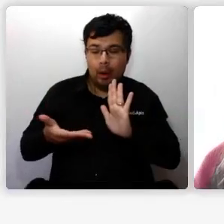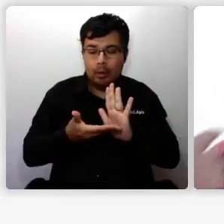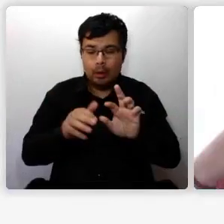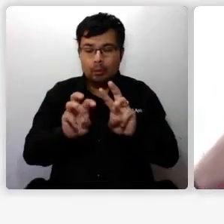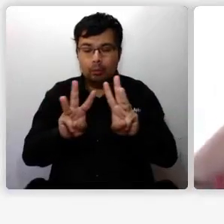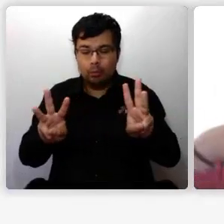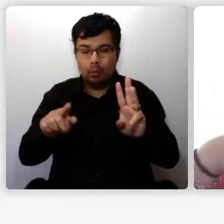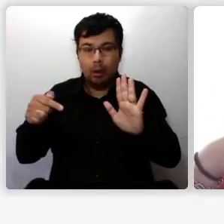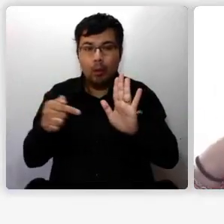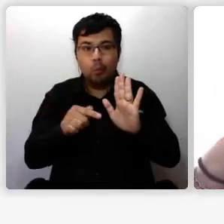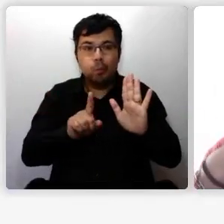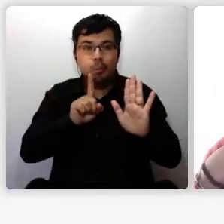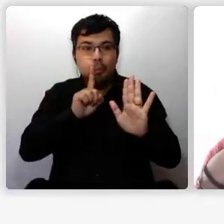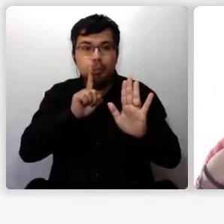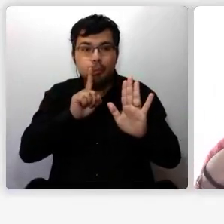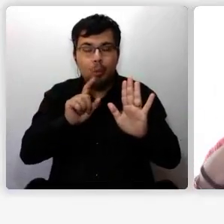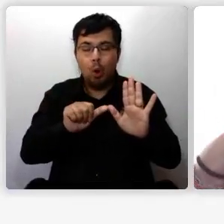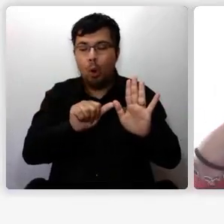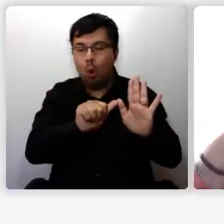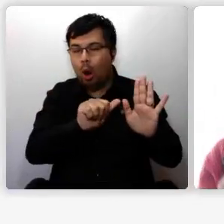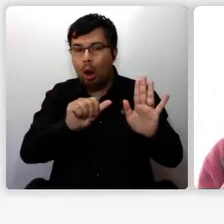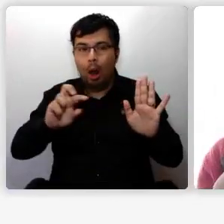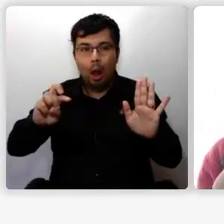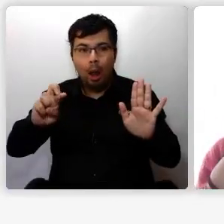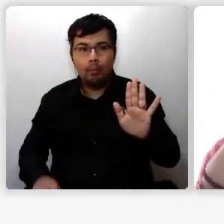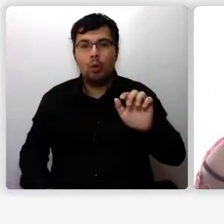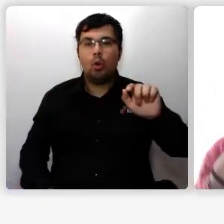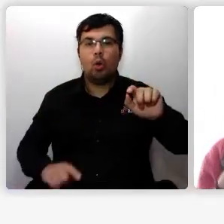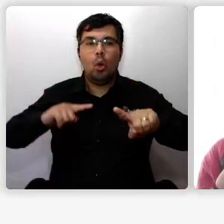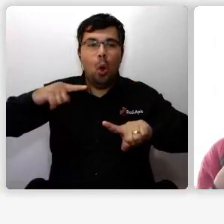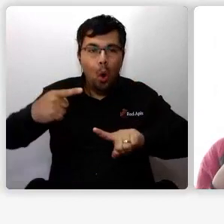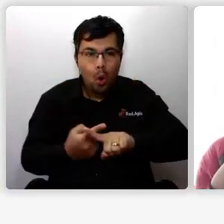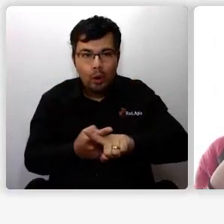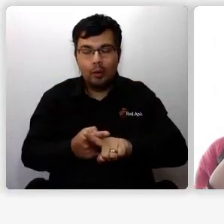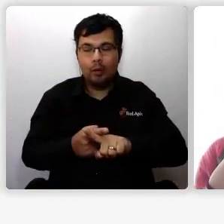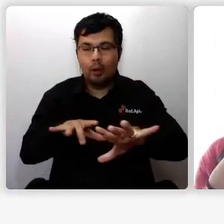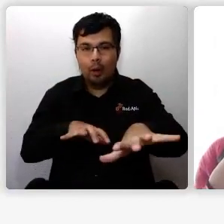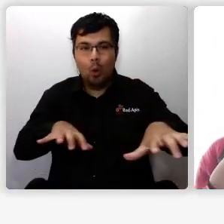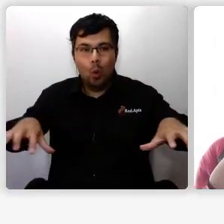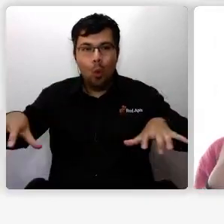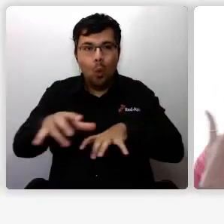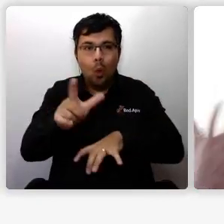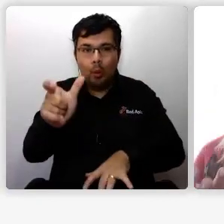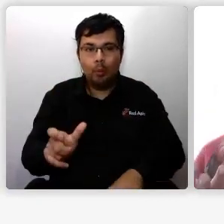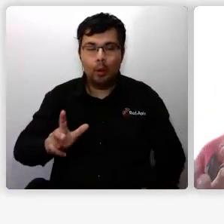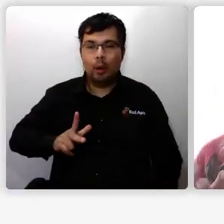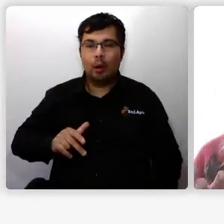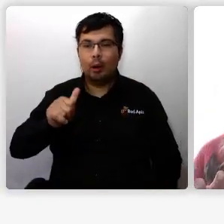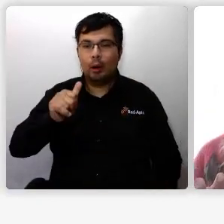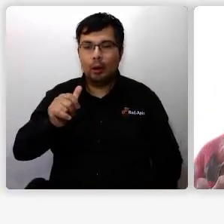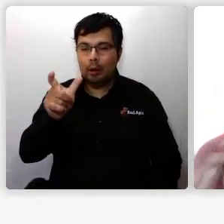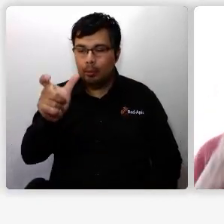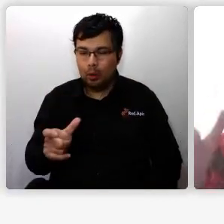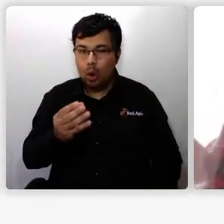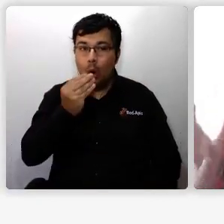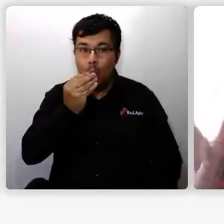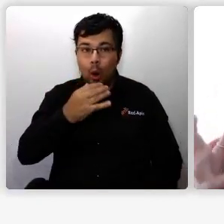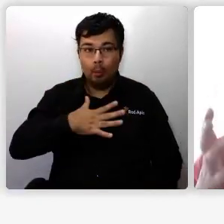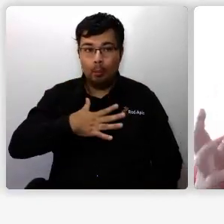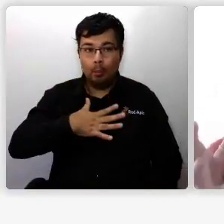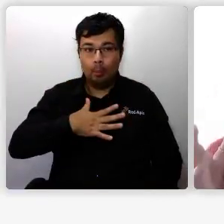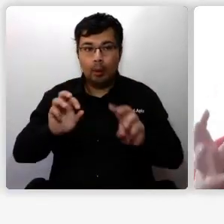y esa app? Volvemos a ponernos desde el punto de vista del cliente, desde el consumidor. Bueno, mi página web va a tener e-commerce. Ya,